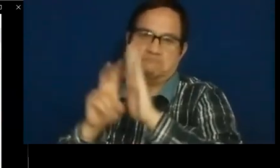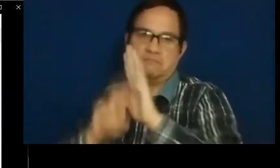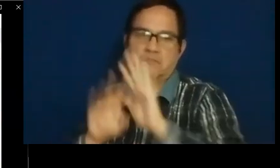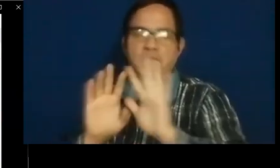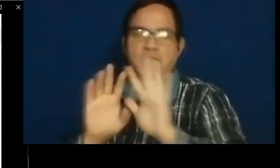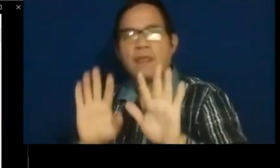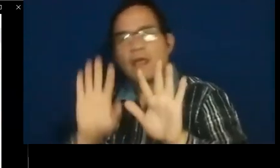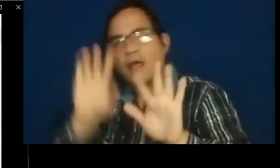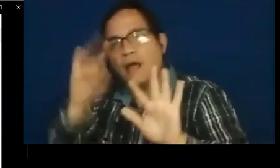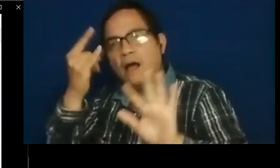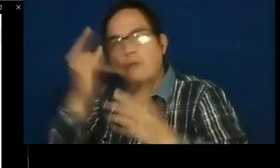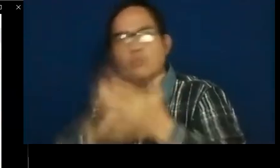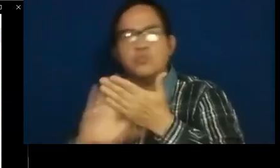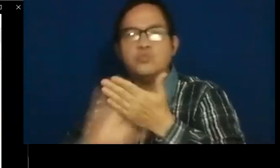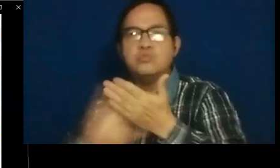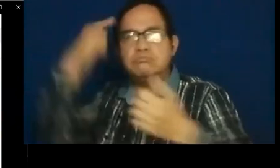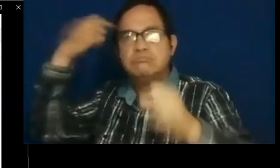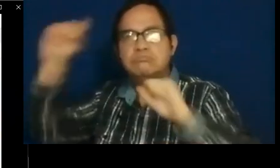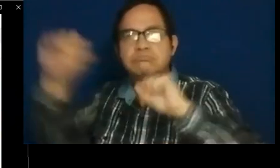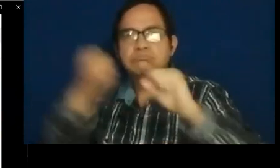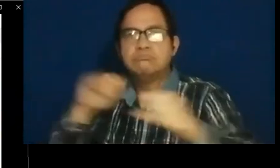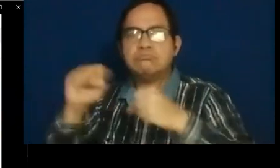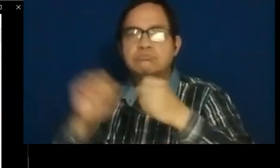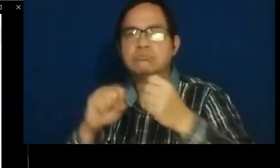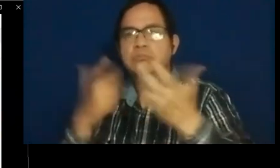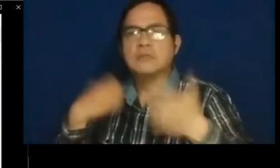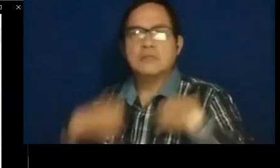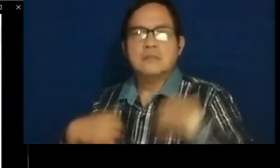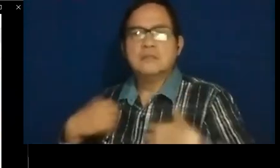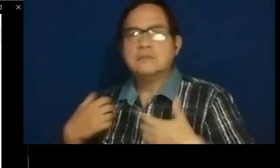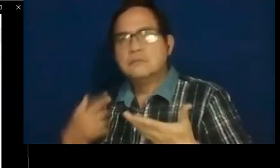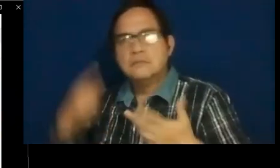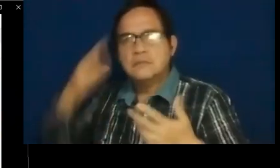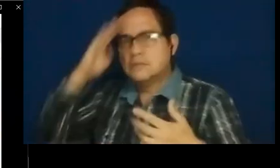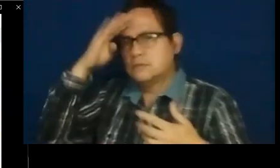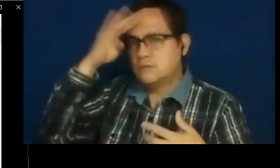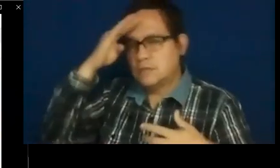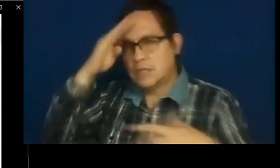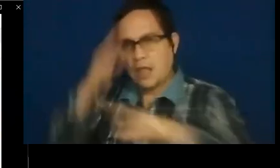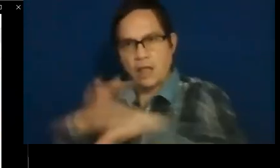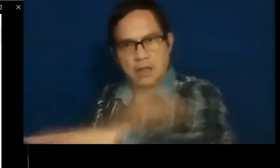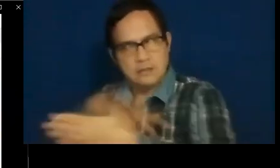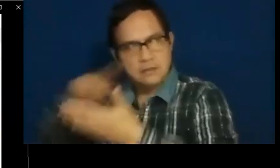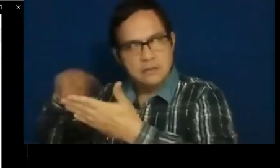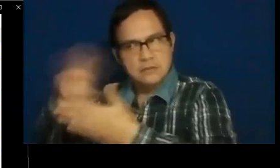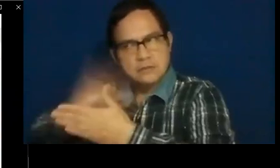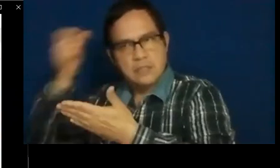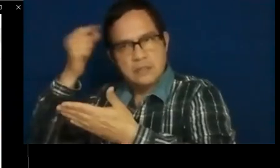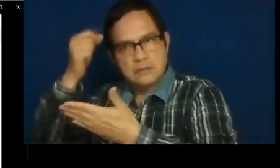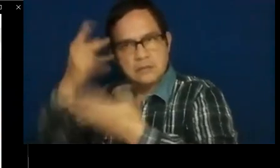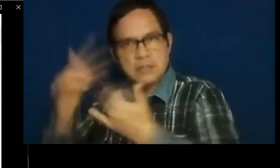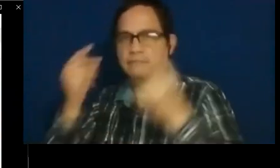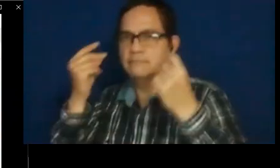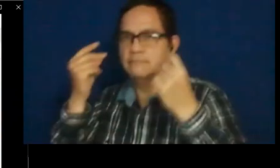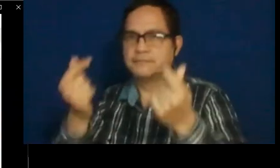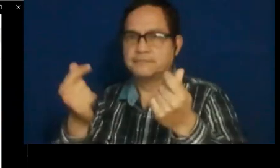es a veces solucionar inclusive las dudas, de tal manera que ya usted hace una lectura preliminar, ya viene preparado a la clase y pues vamos a salir más